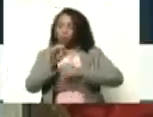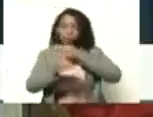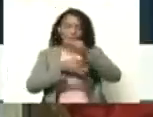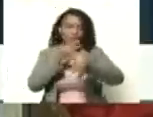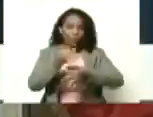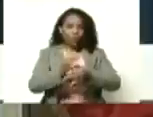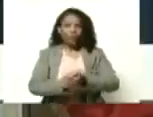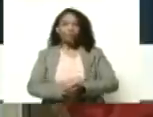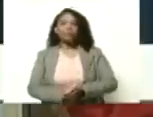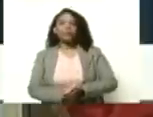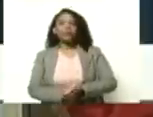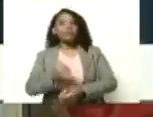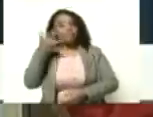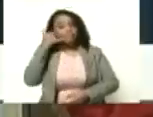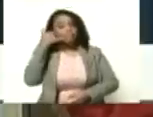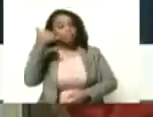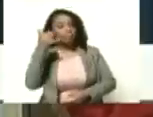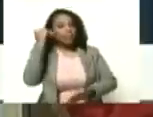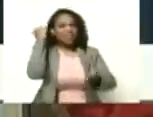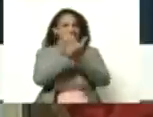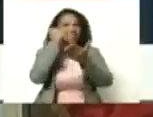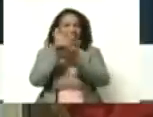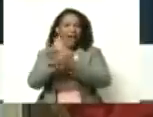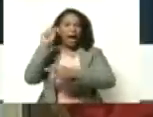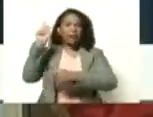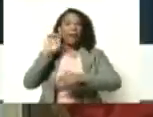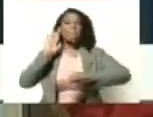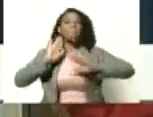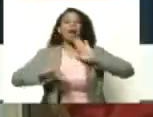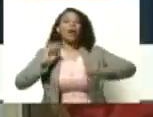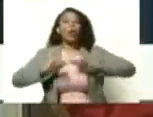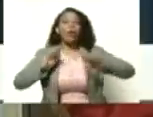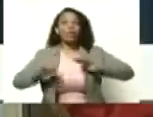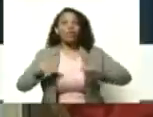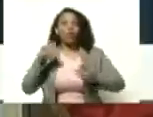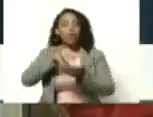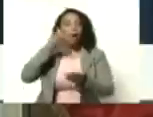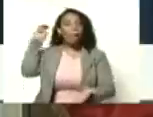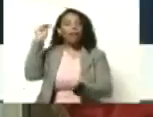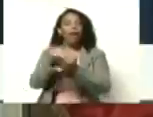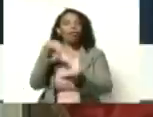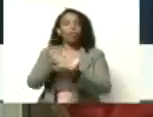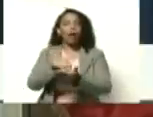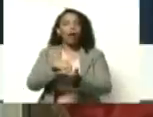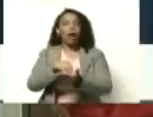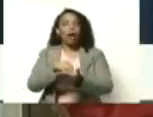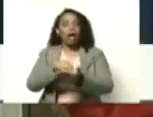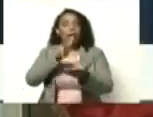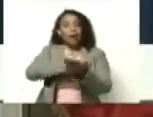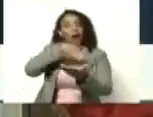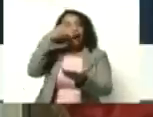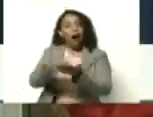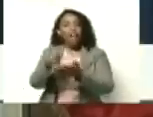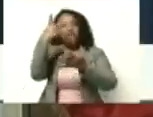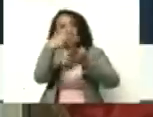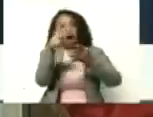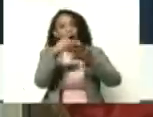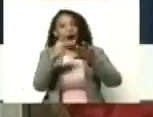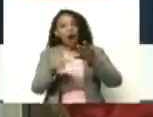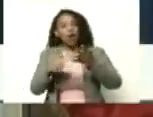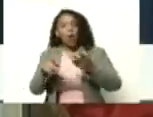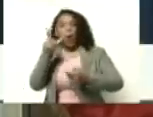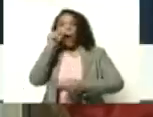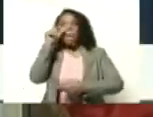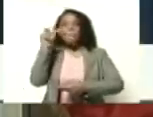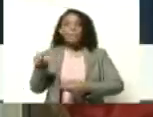la llamada masacre de barlovento donde caen abatidos varios campesinos